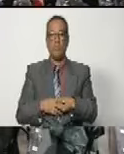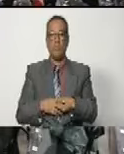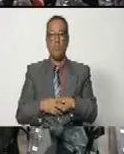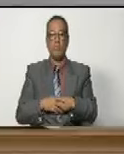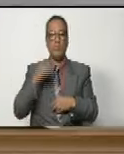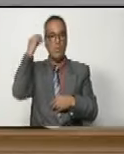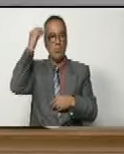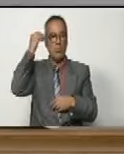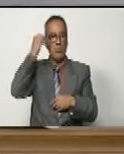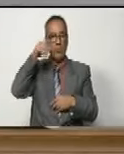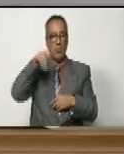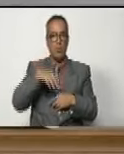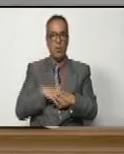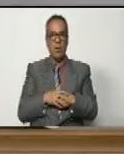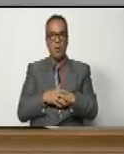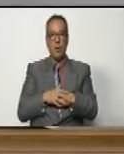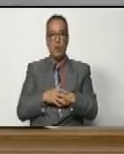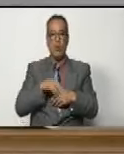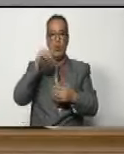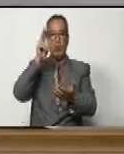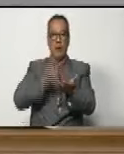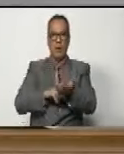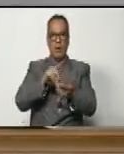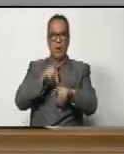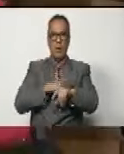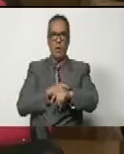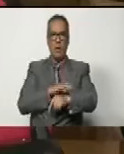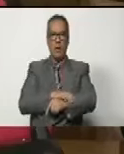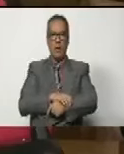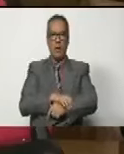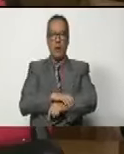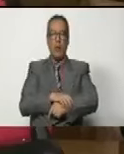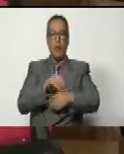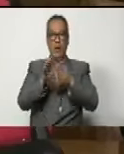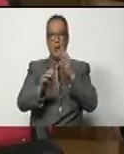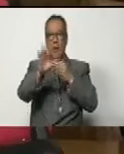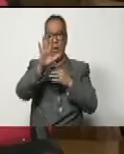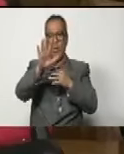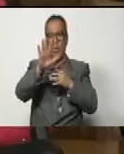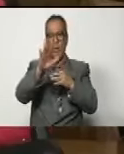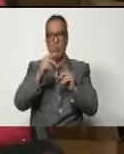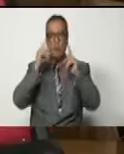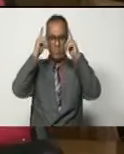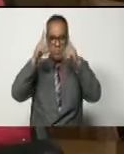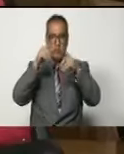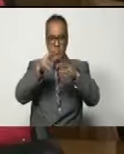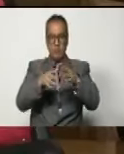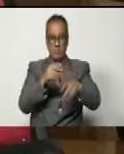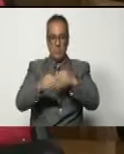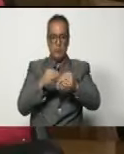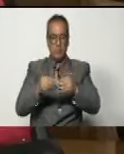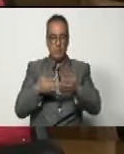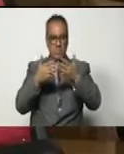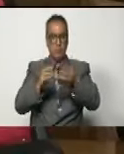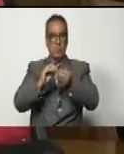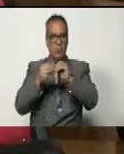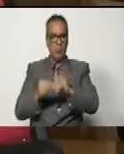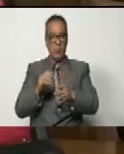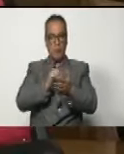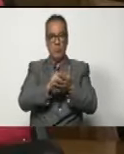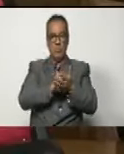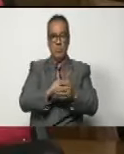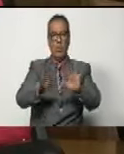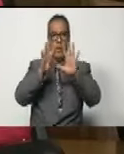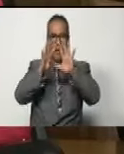En consideración, aprobado. Quinto, se sugiere aprobar con modificación el contenido del